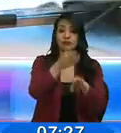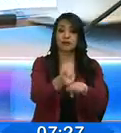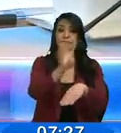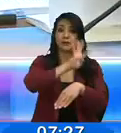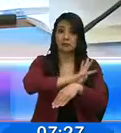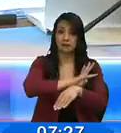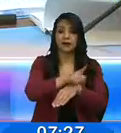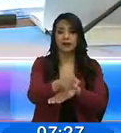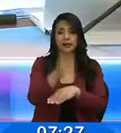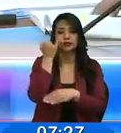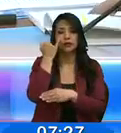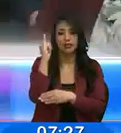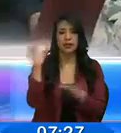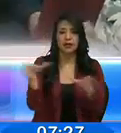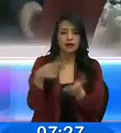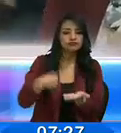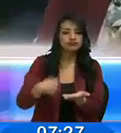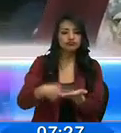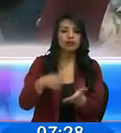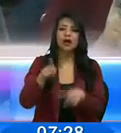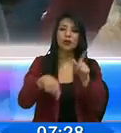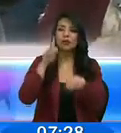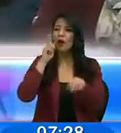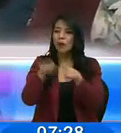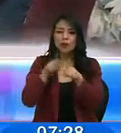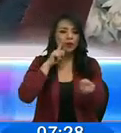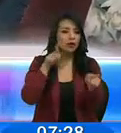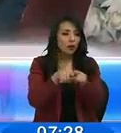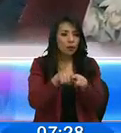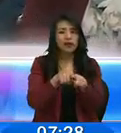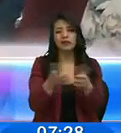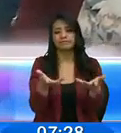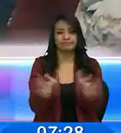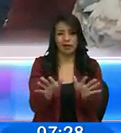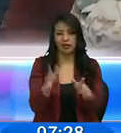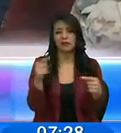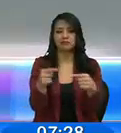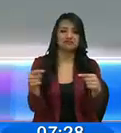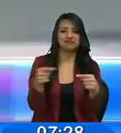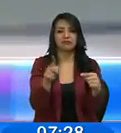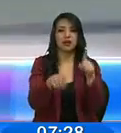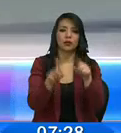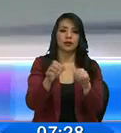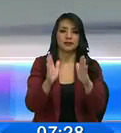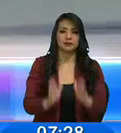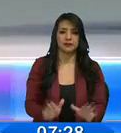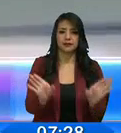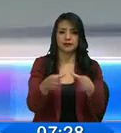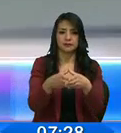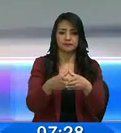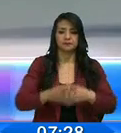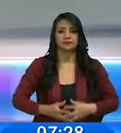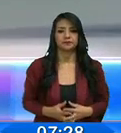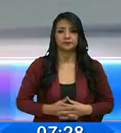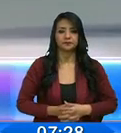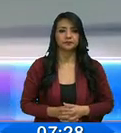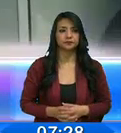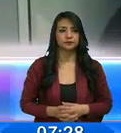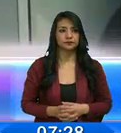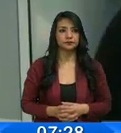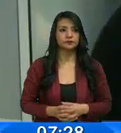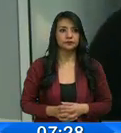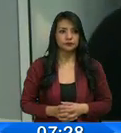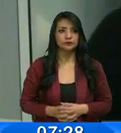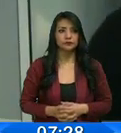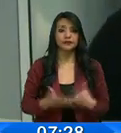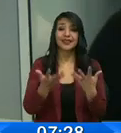fue el centro de la discordia que no logró tener el consenso de los asambleístas que conforman dicha comisión. Se